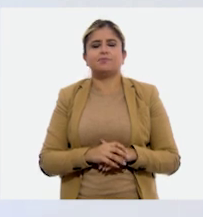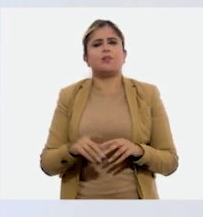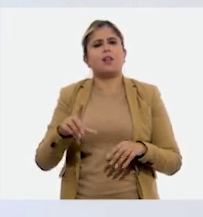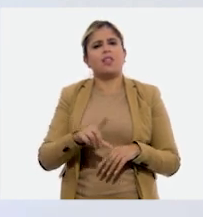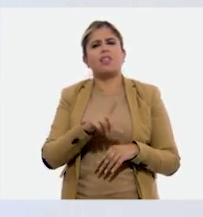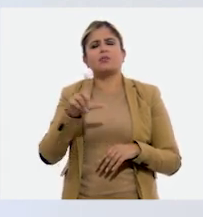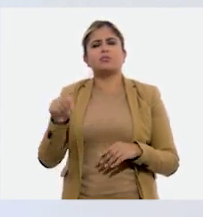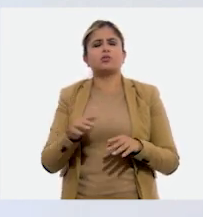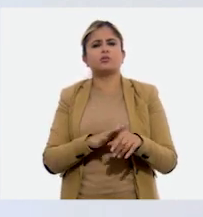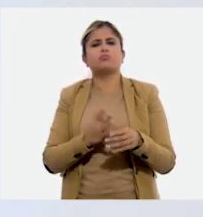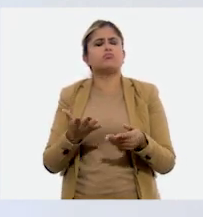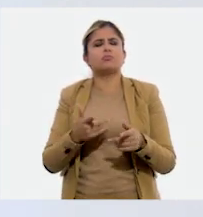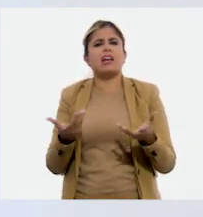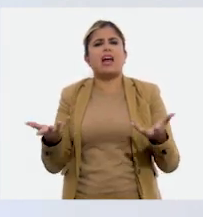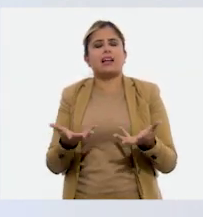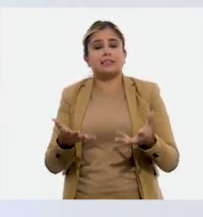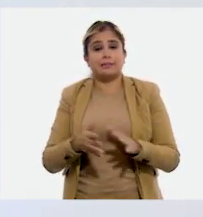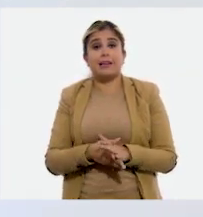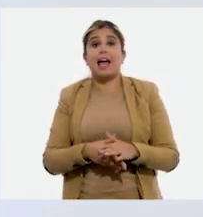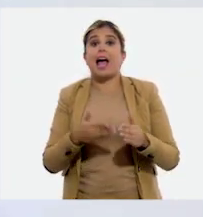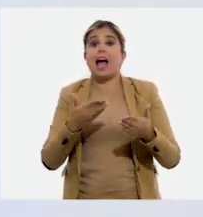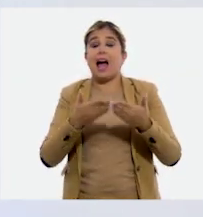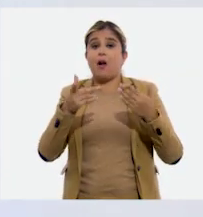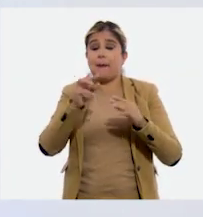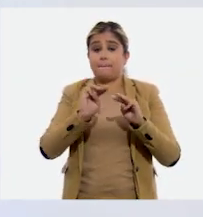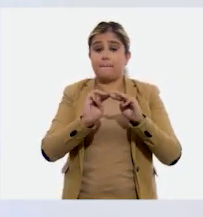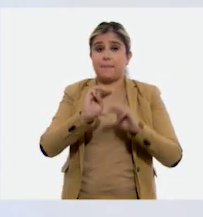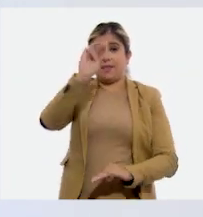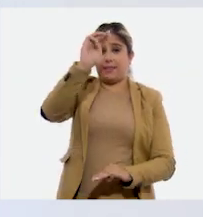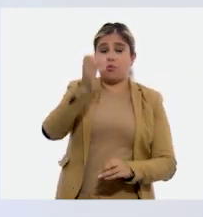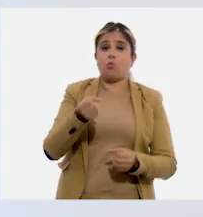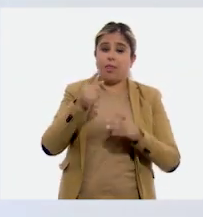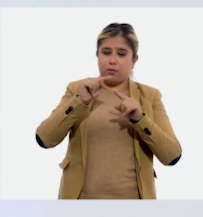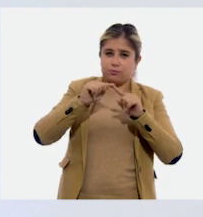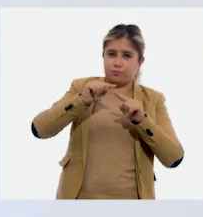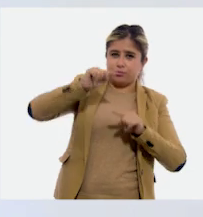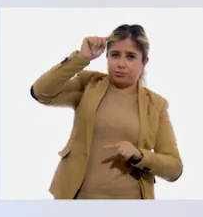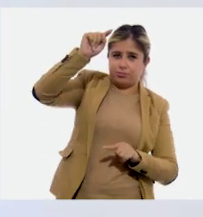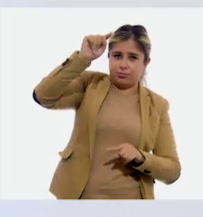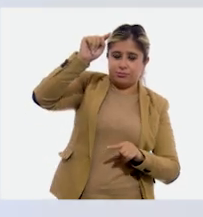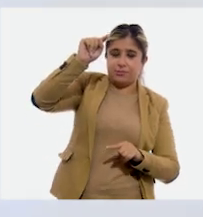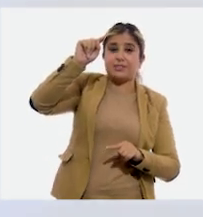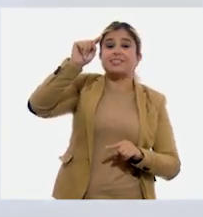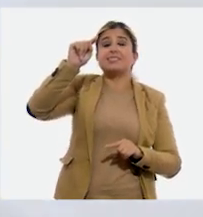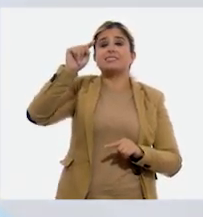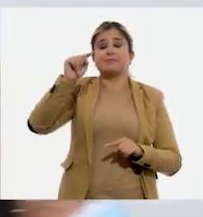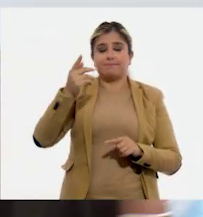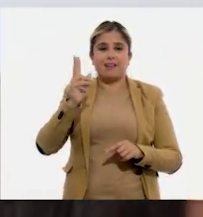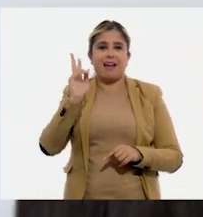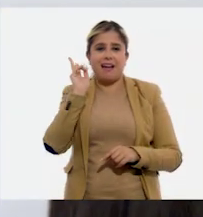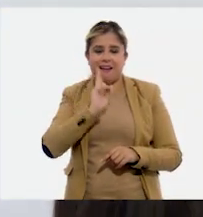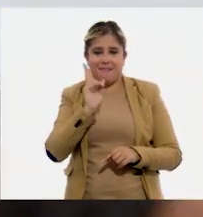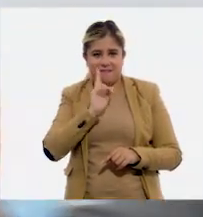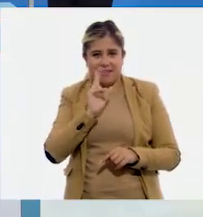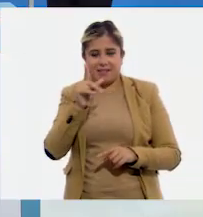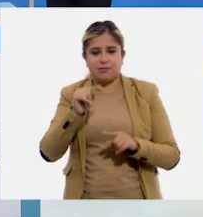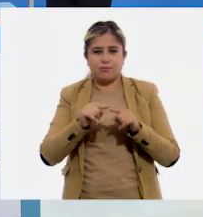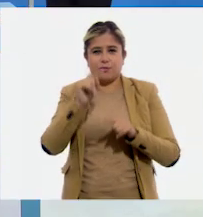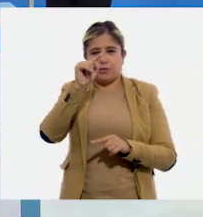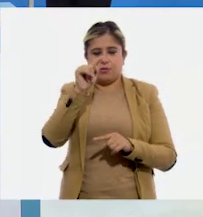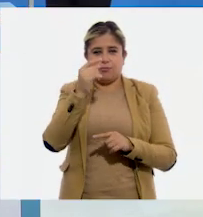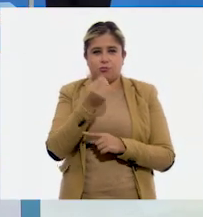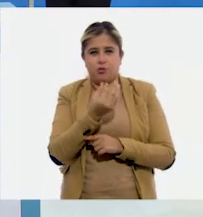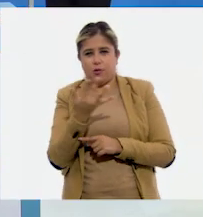Después, ¿qué sigue, Ton? Ahora tenemos que medir la altura. Muy bien. Y entonces, vamos a contar.